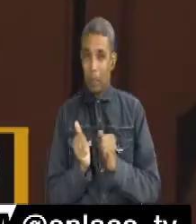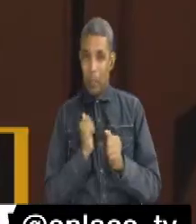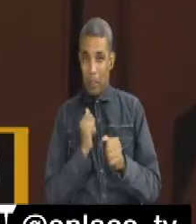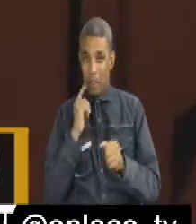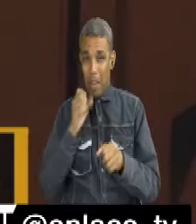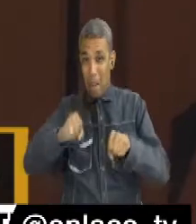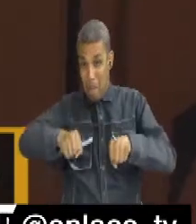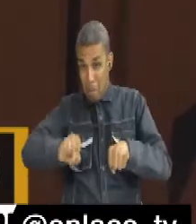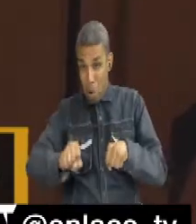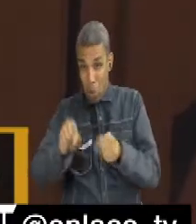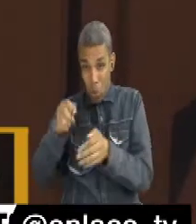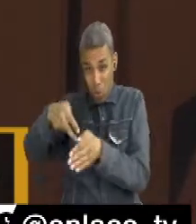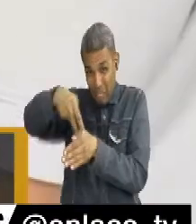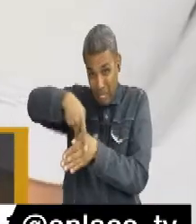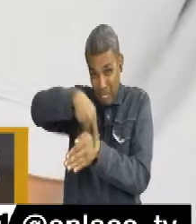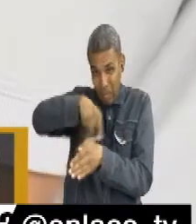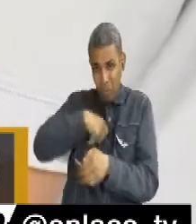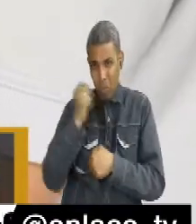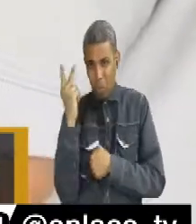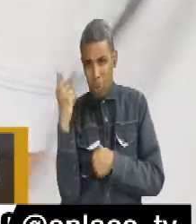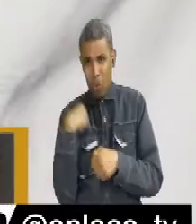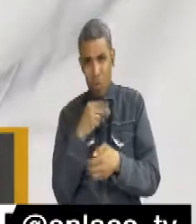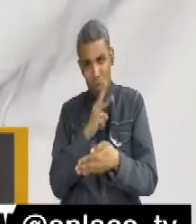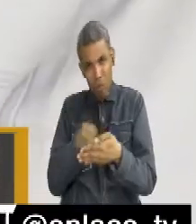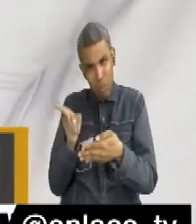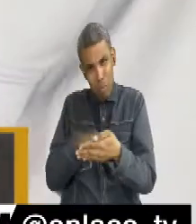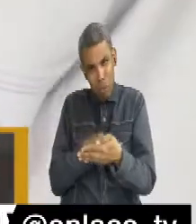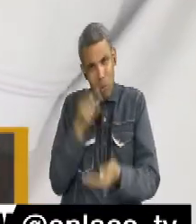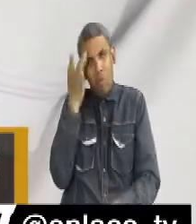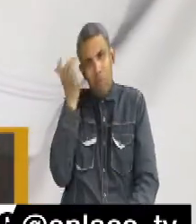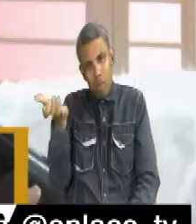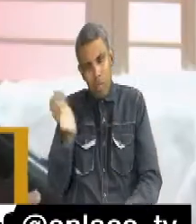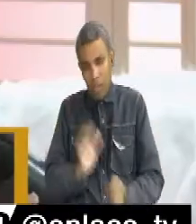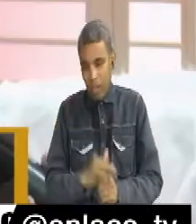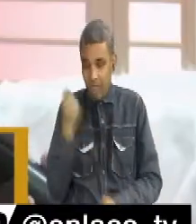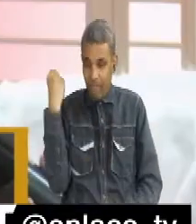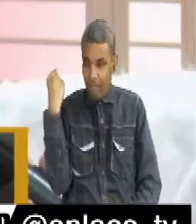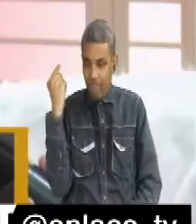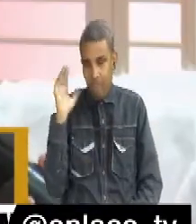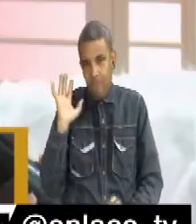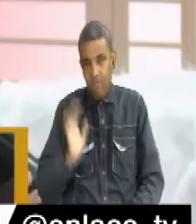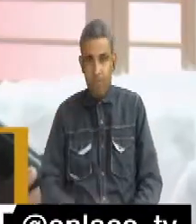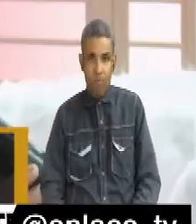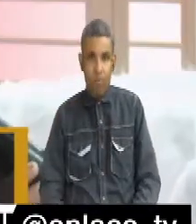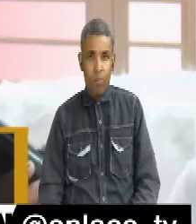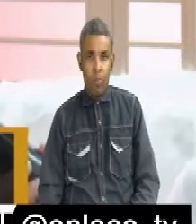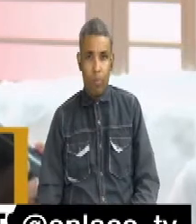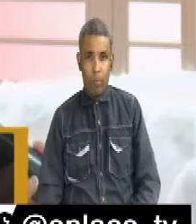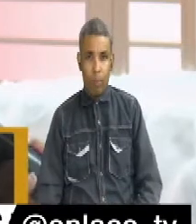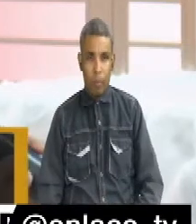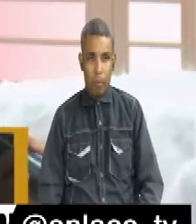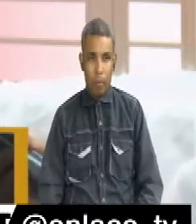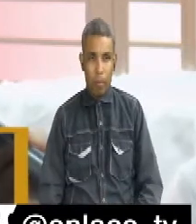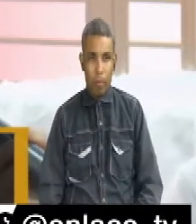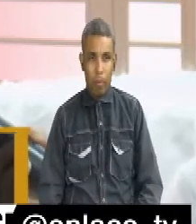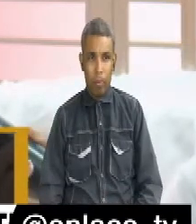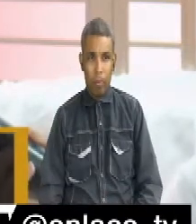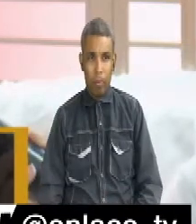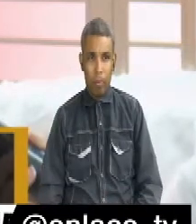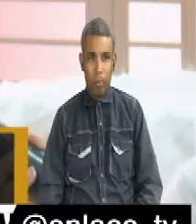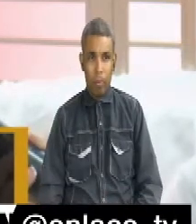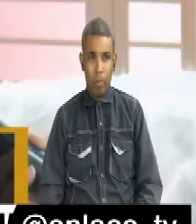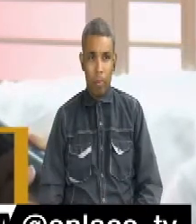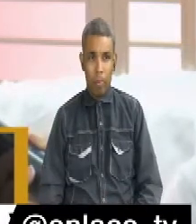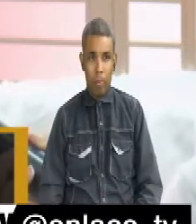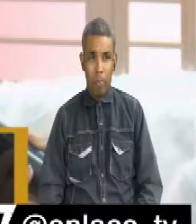parrillero el día de las elecciones para el referendo revocatorio. Bueno, en estos momentos sabemos bien que esta es una competencia de la alcaldía municipal y en lo